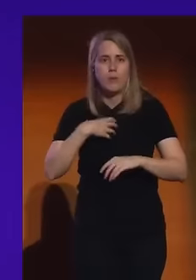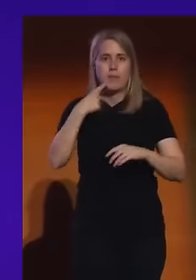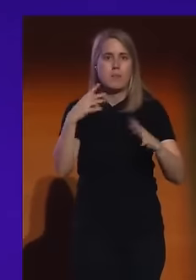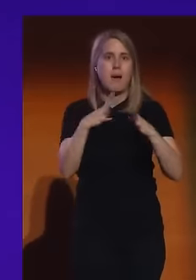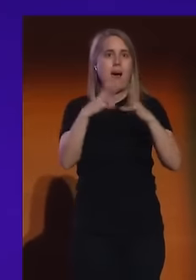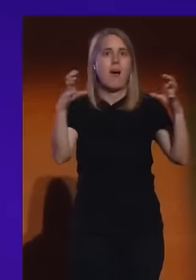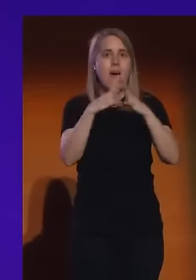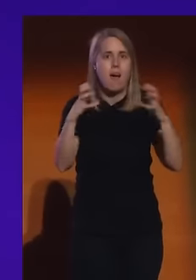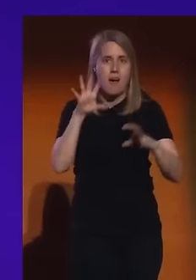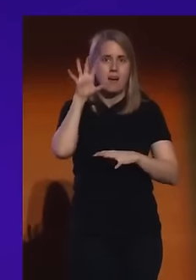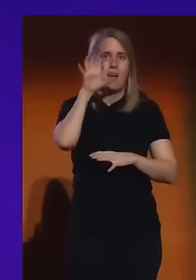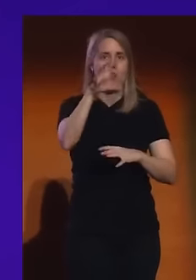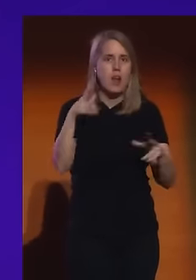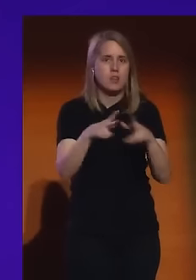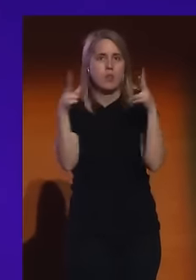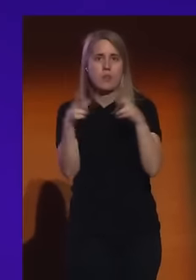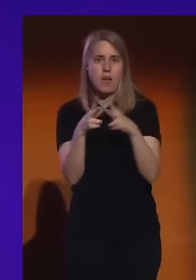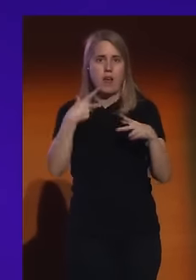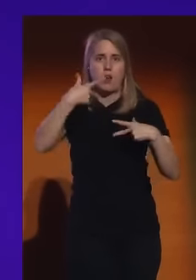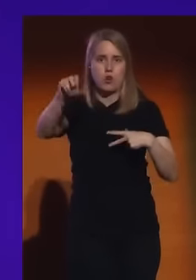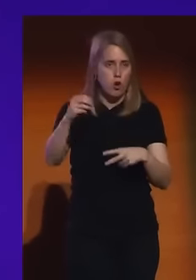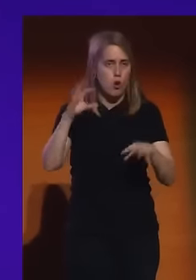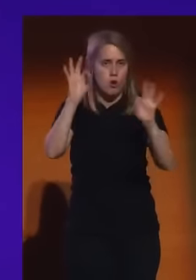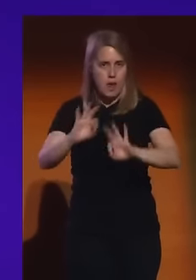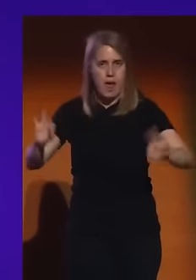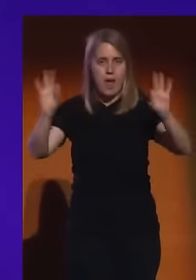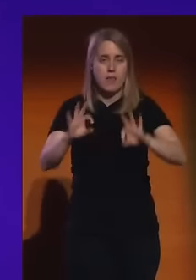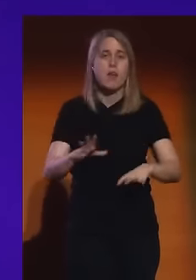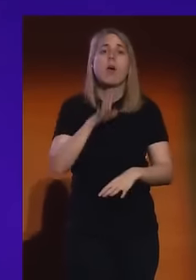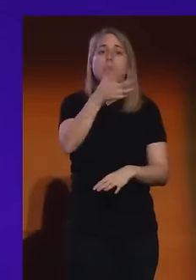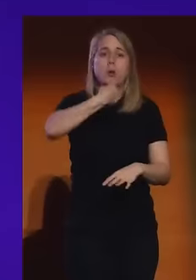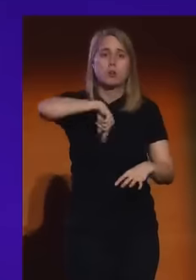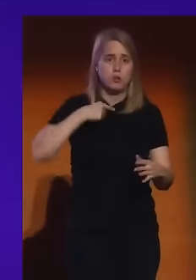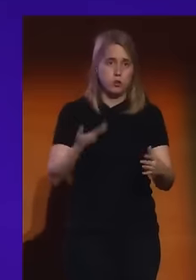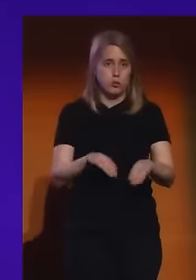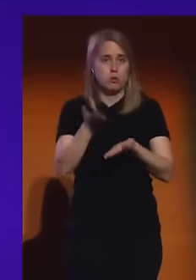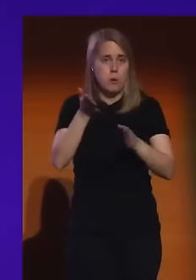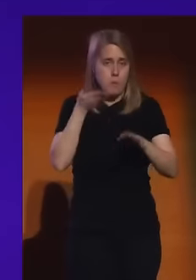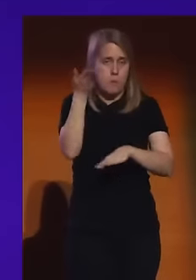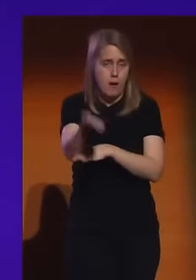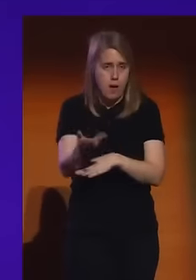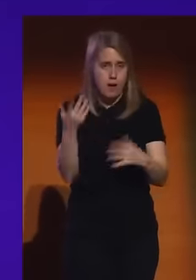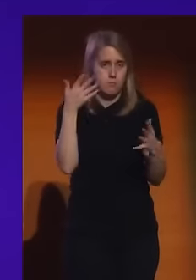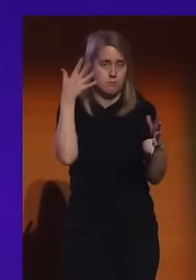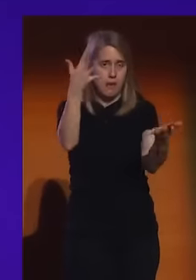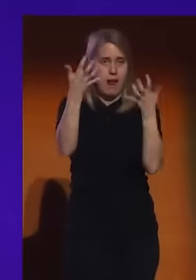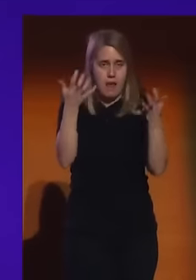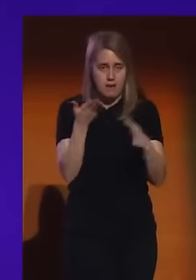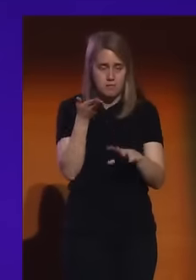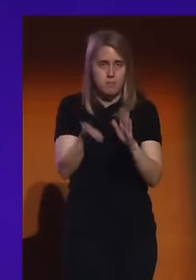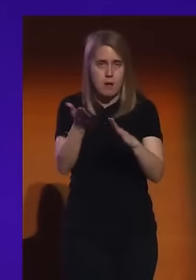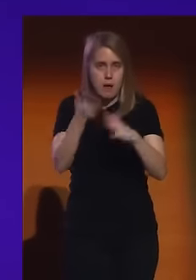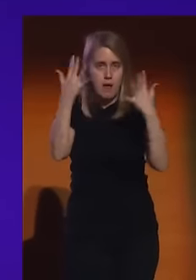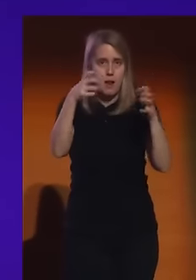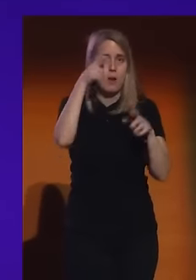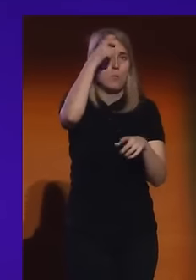ambición nacional y social atera irasa